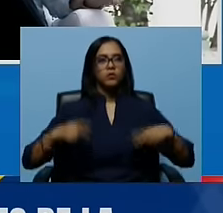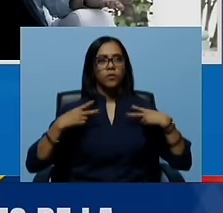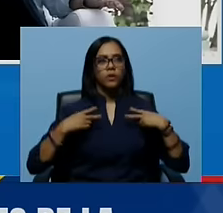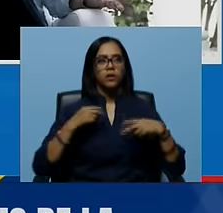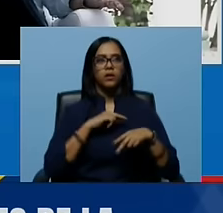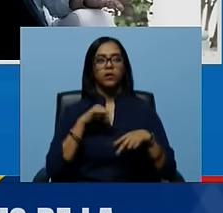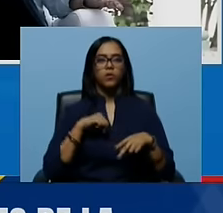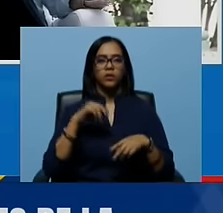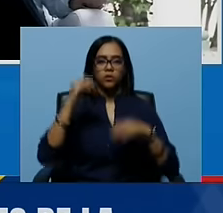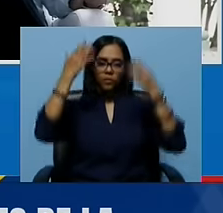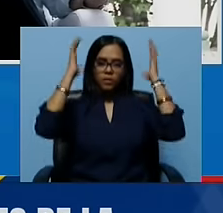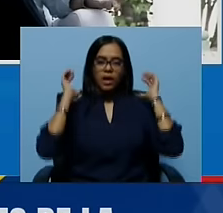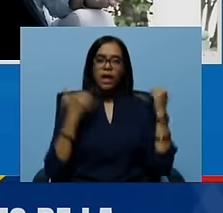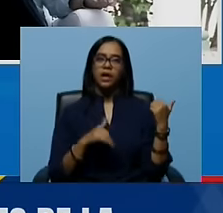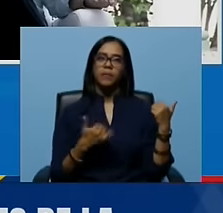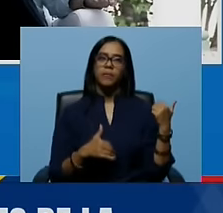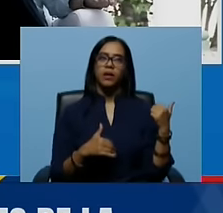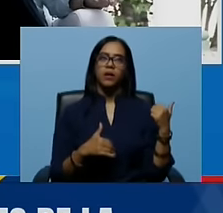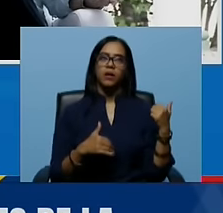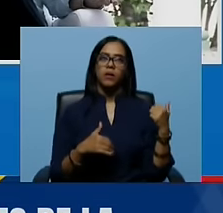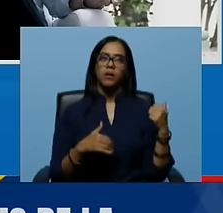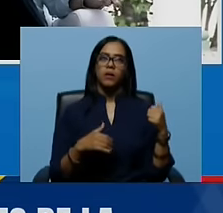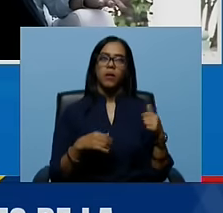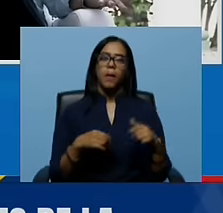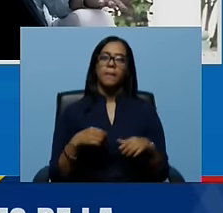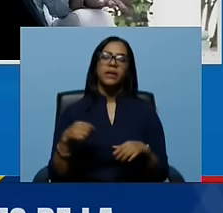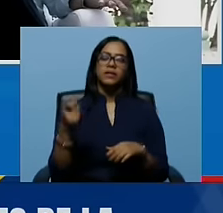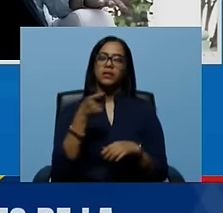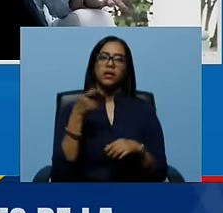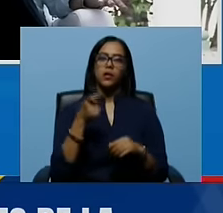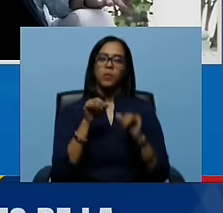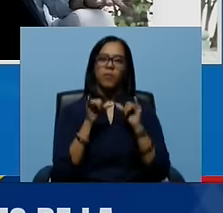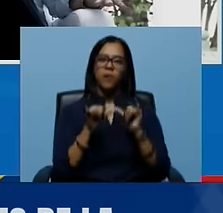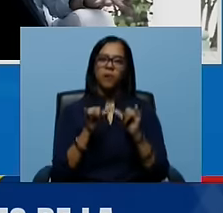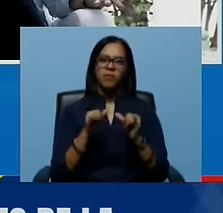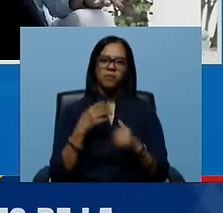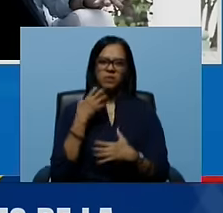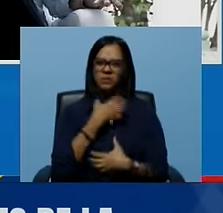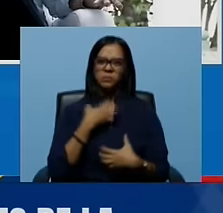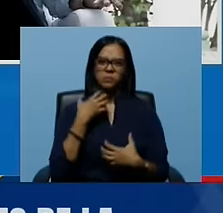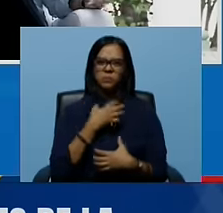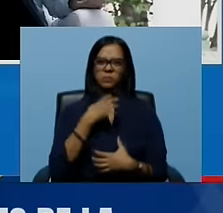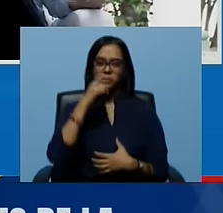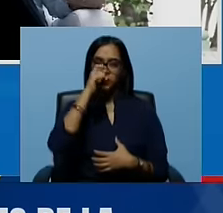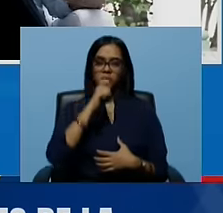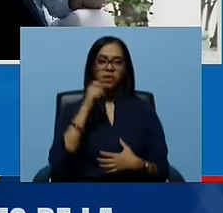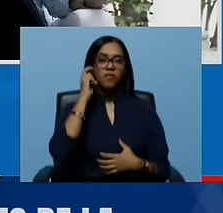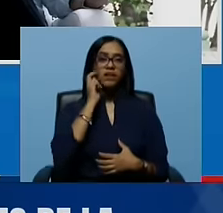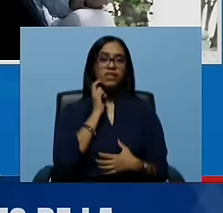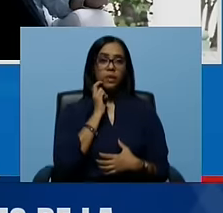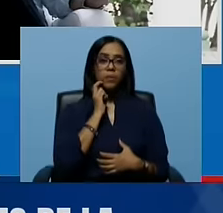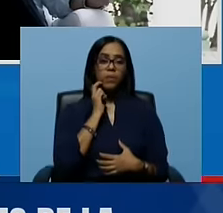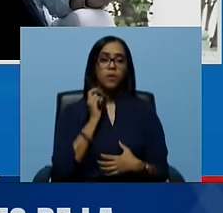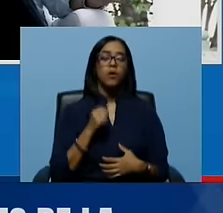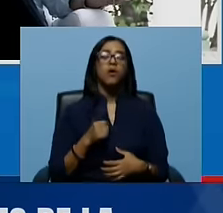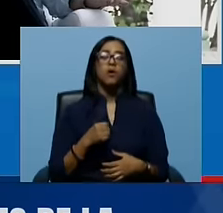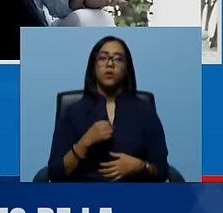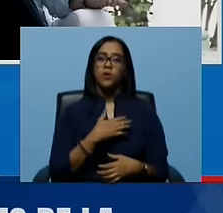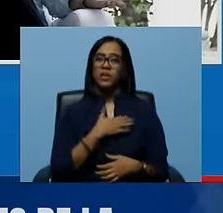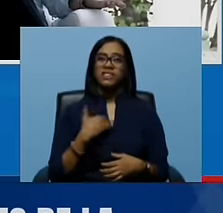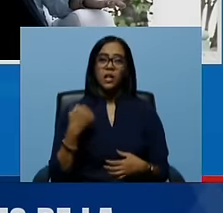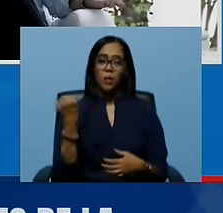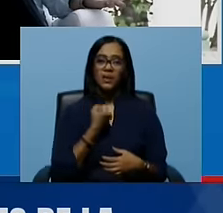nuestro gran Ali Primera, perseguido por la misma intolerancia y el mismo fascismo. Lo intentaron matar, Sol, ¿cuántas